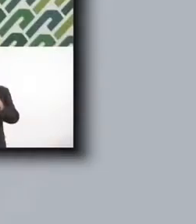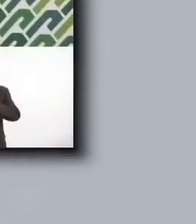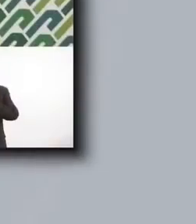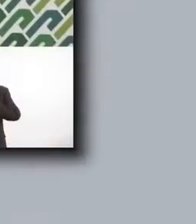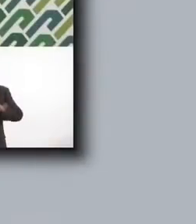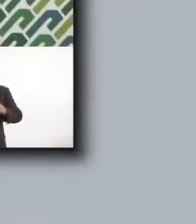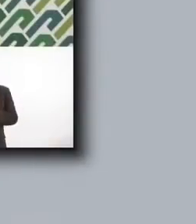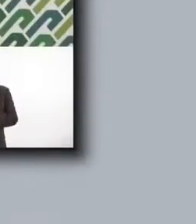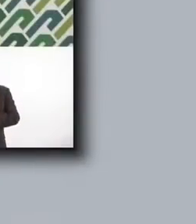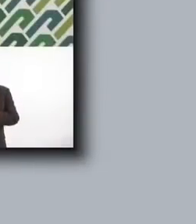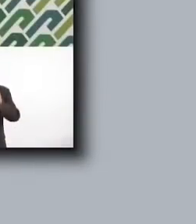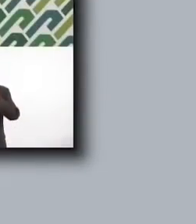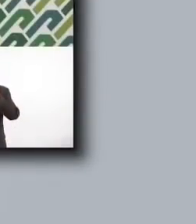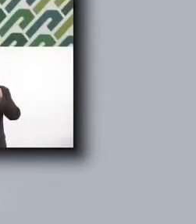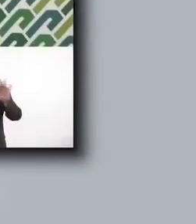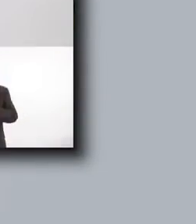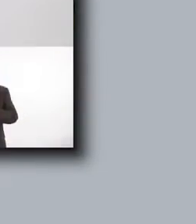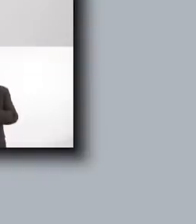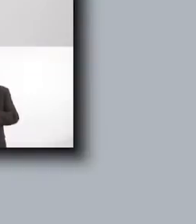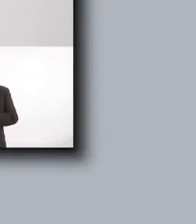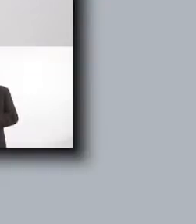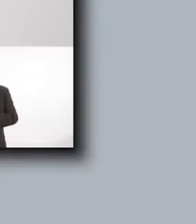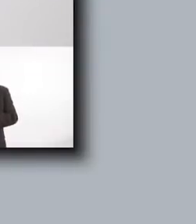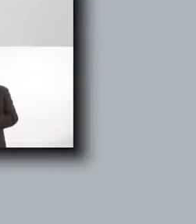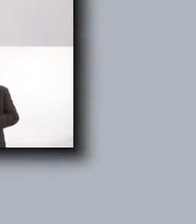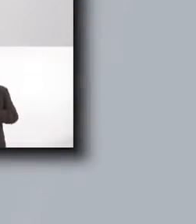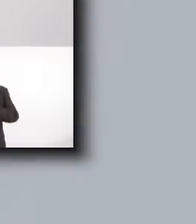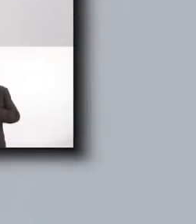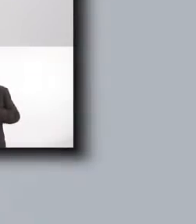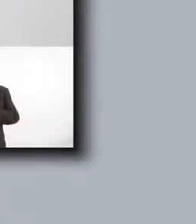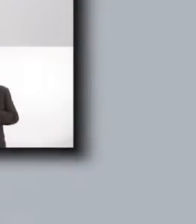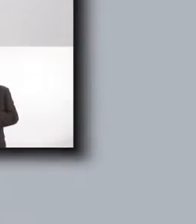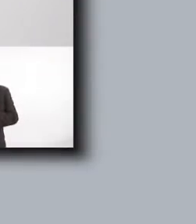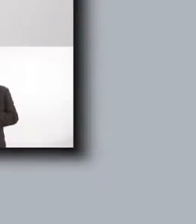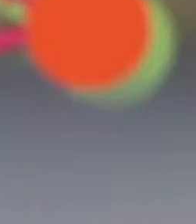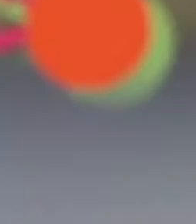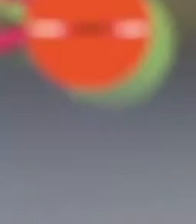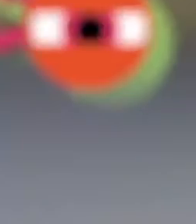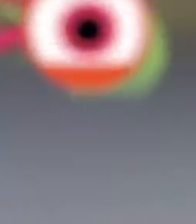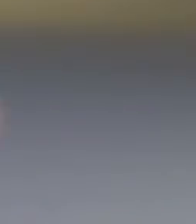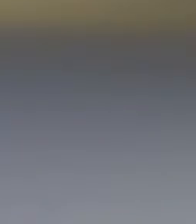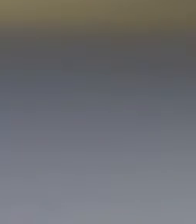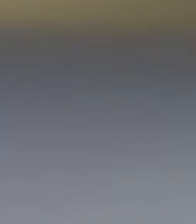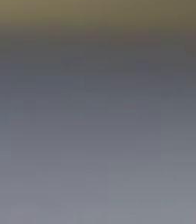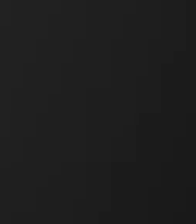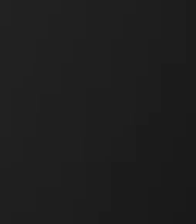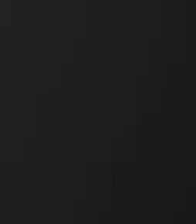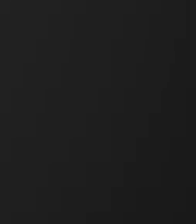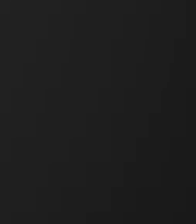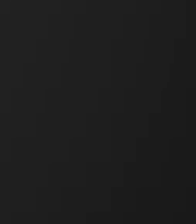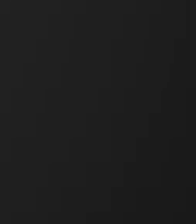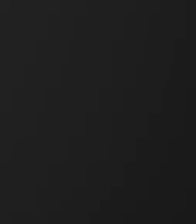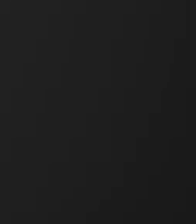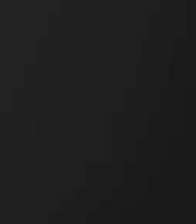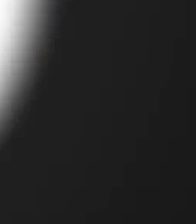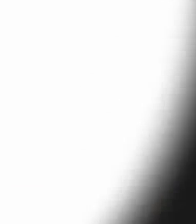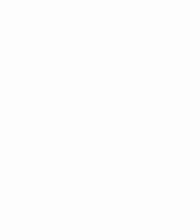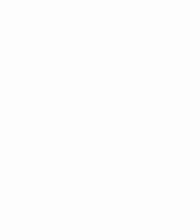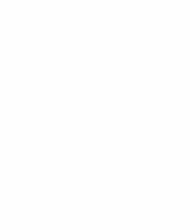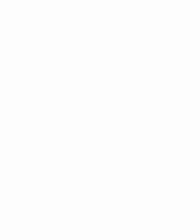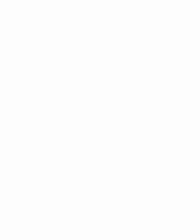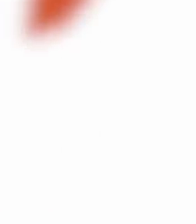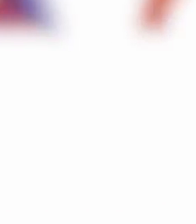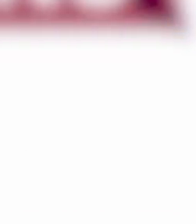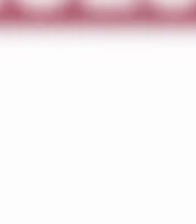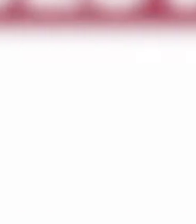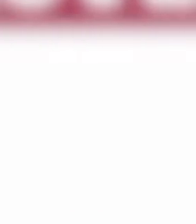las conferencias de prensa de Claudia Sheinbaum, jefa de gobierno de la Ciudad de México. Todos los domingos, en punto de las 21